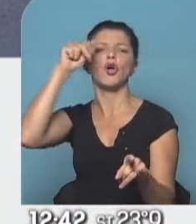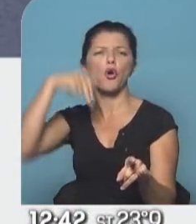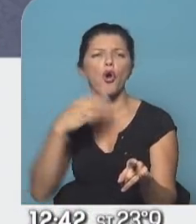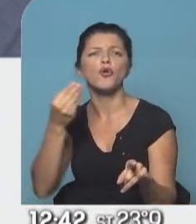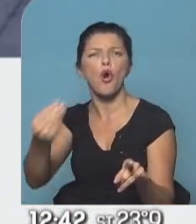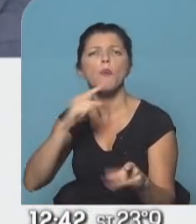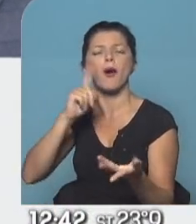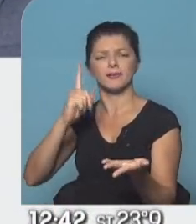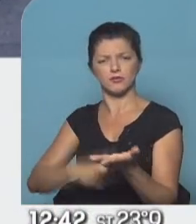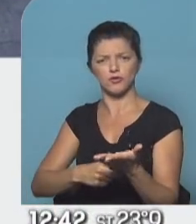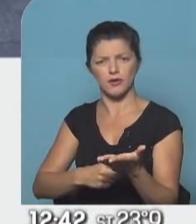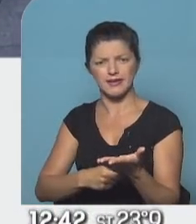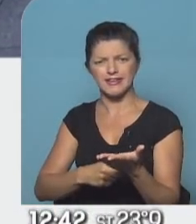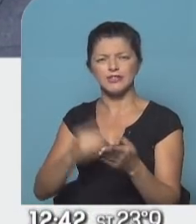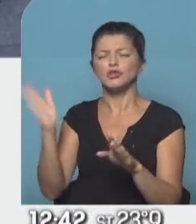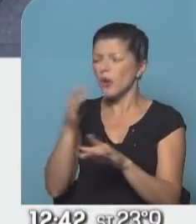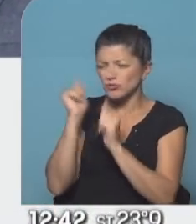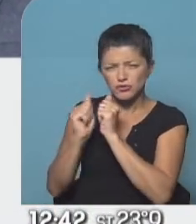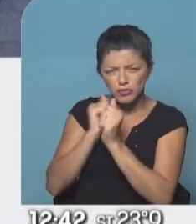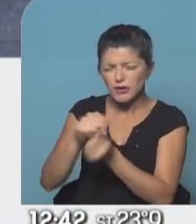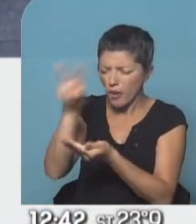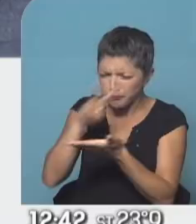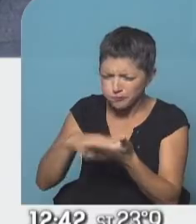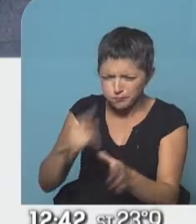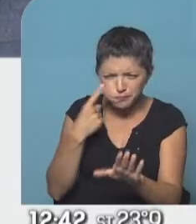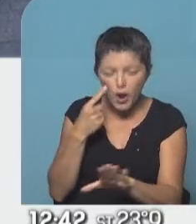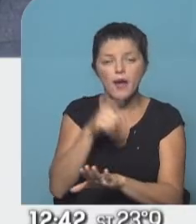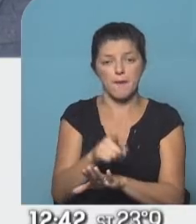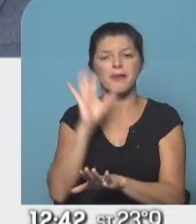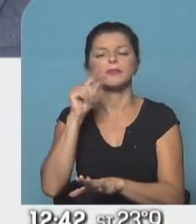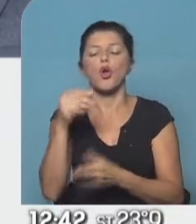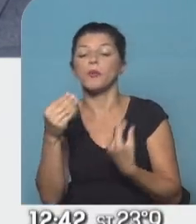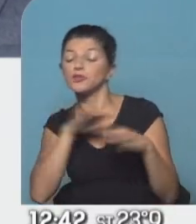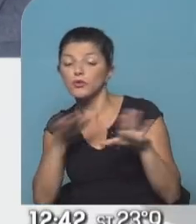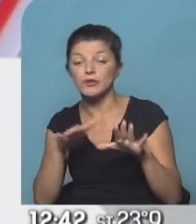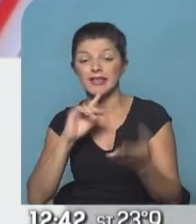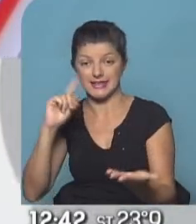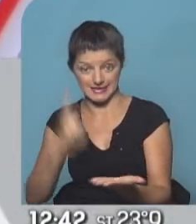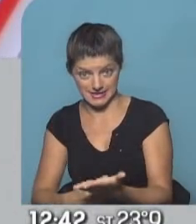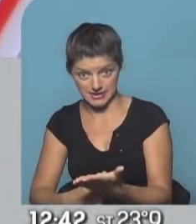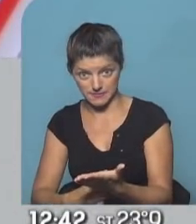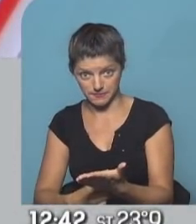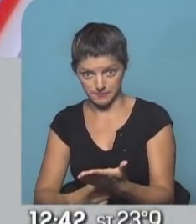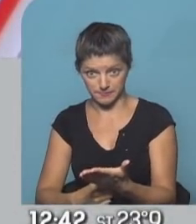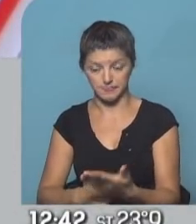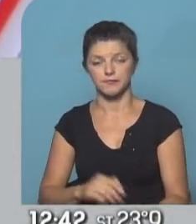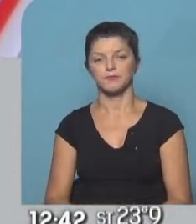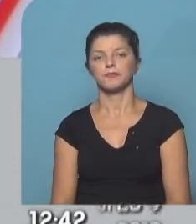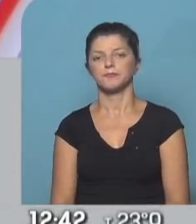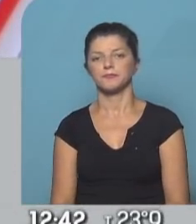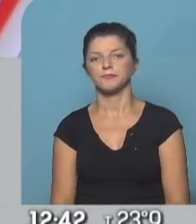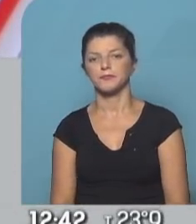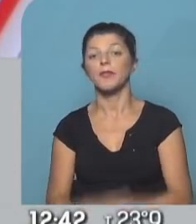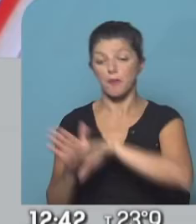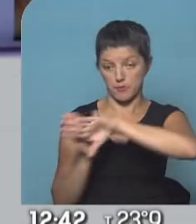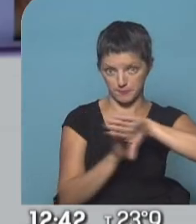Lincoln a ver cómo actuaba Lincoln en determinadas circunstancias. Estamos hablando de un republicano, Lincoln, estamos hablando de un demócrata, Obama. Bill